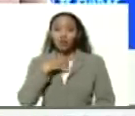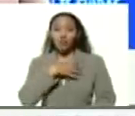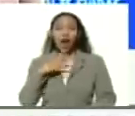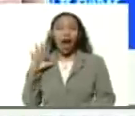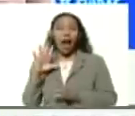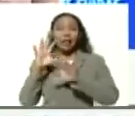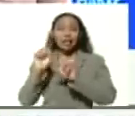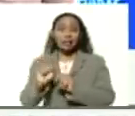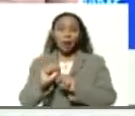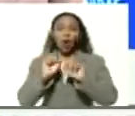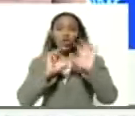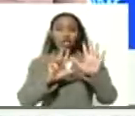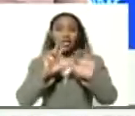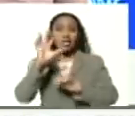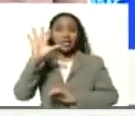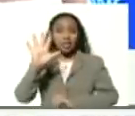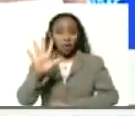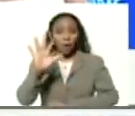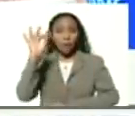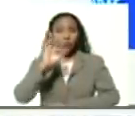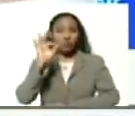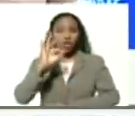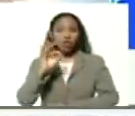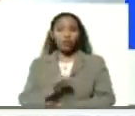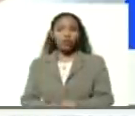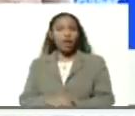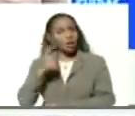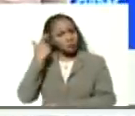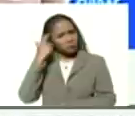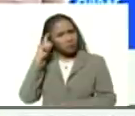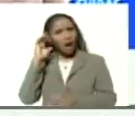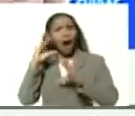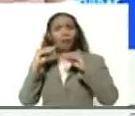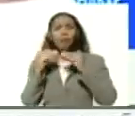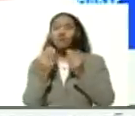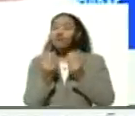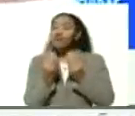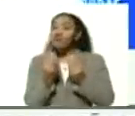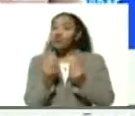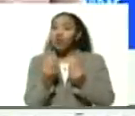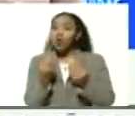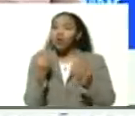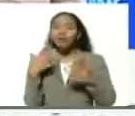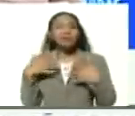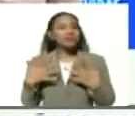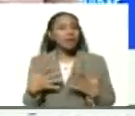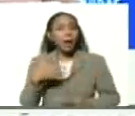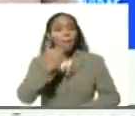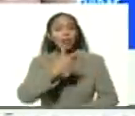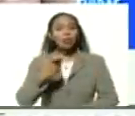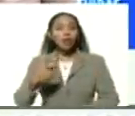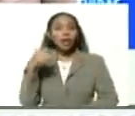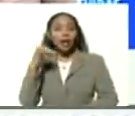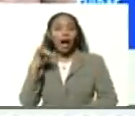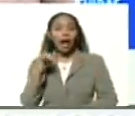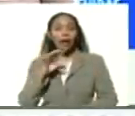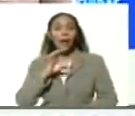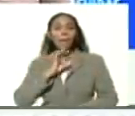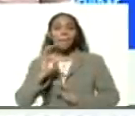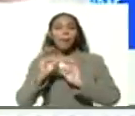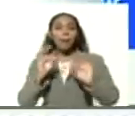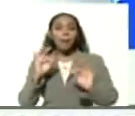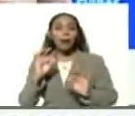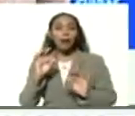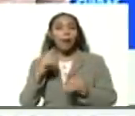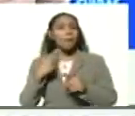alcanzaban un 85%. Recuerdan que hablábamos mucho de las personas que estaban contagiadas,